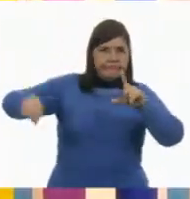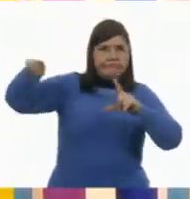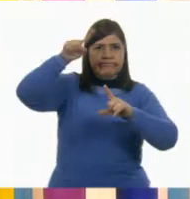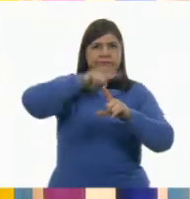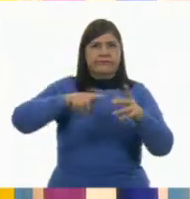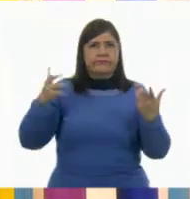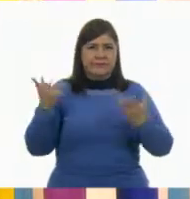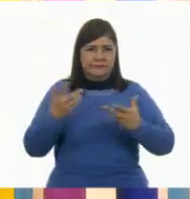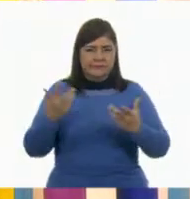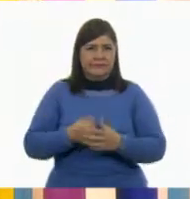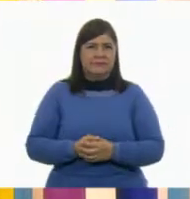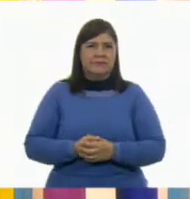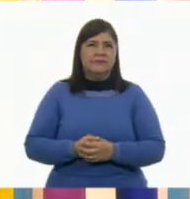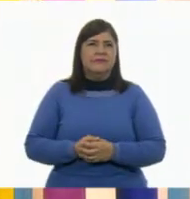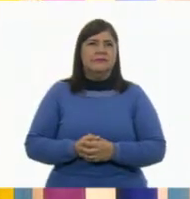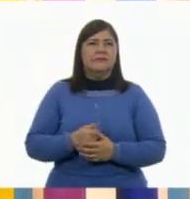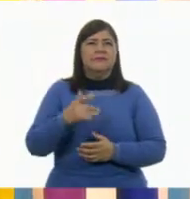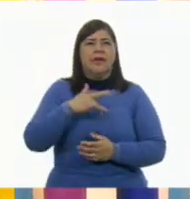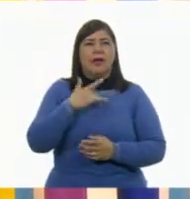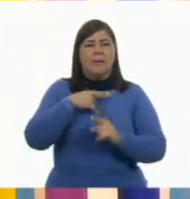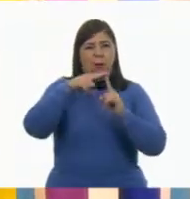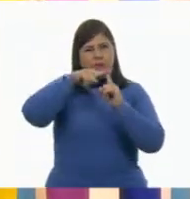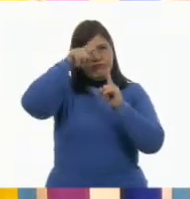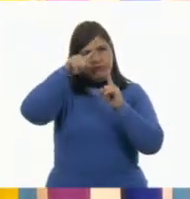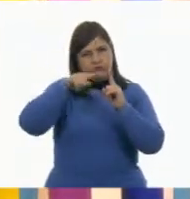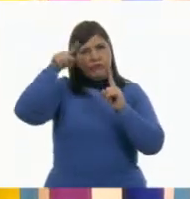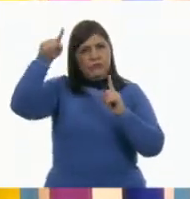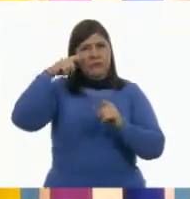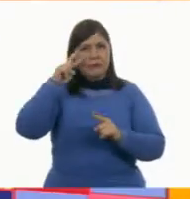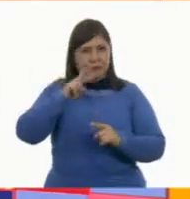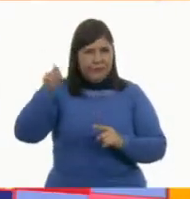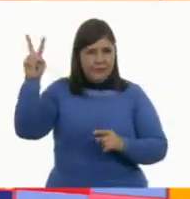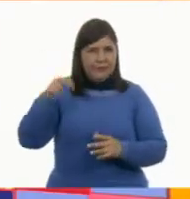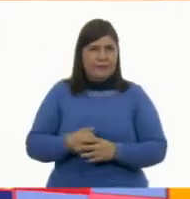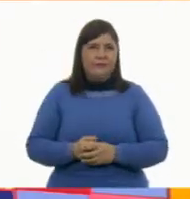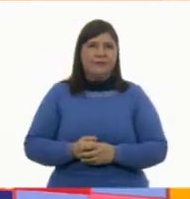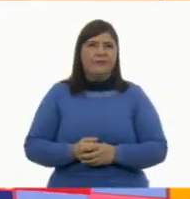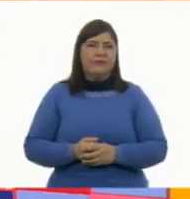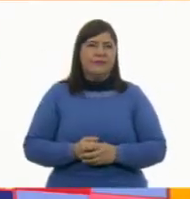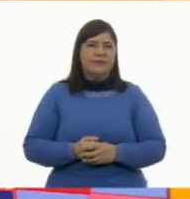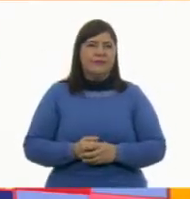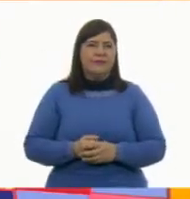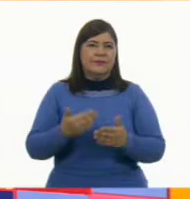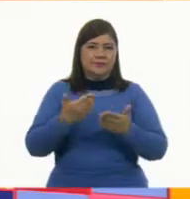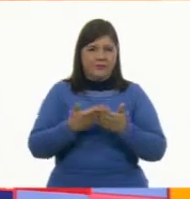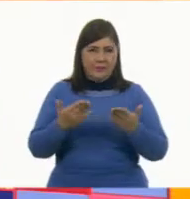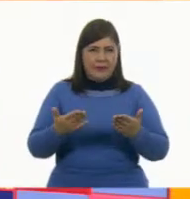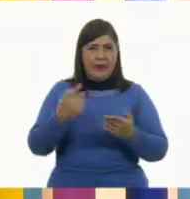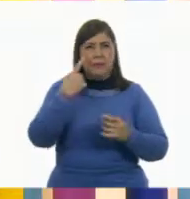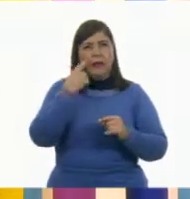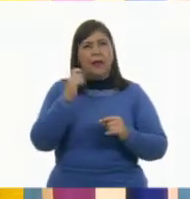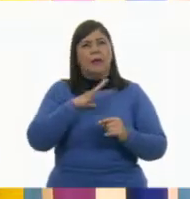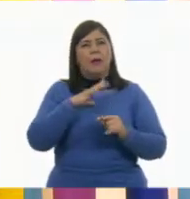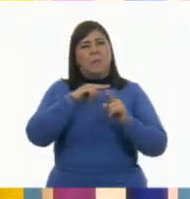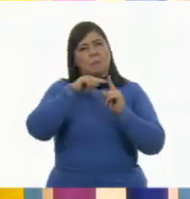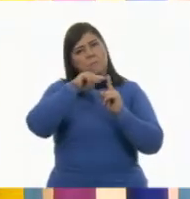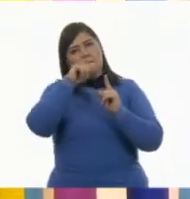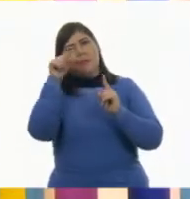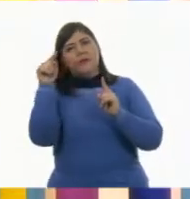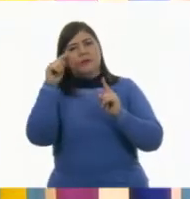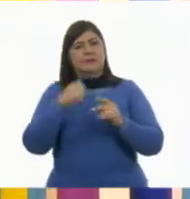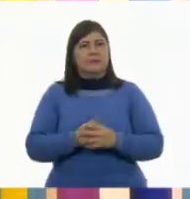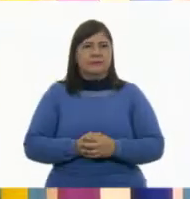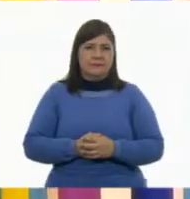círculo. Luego va como en zigzag. Zigzag. Y ahora hacemos un medio círculo.